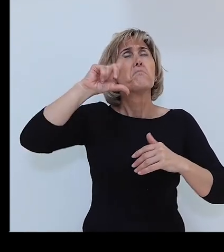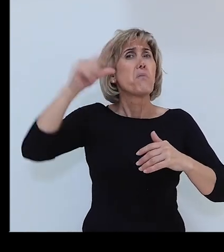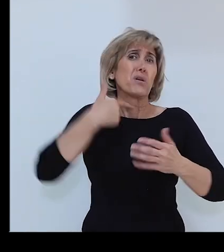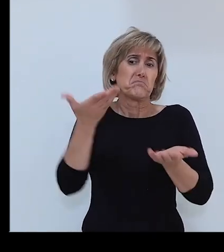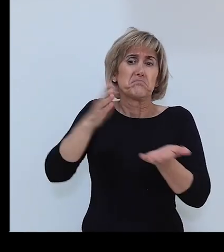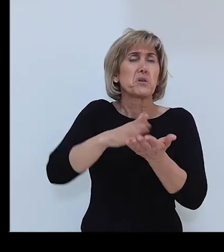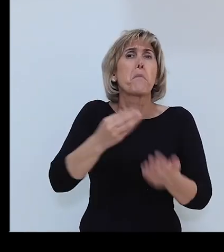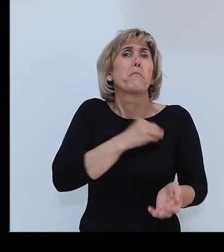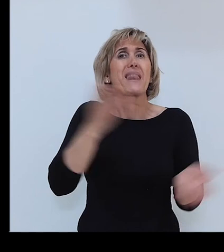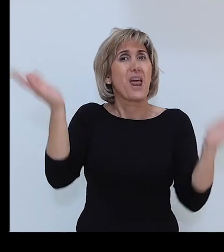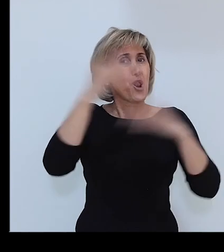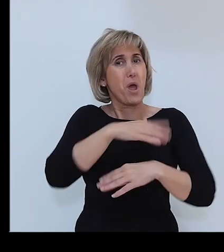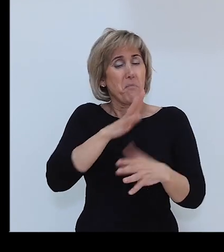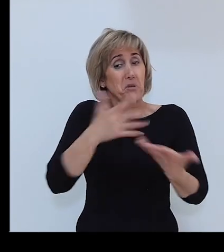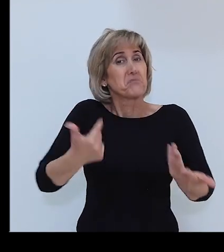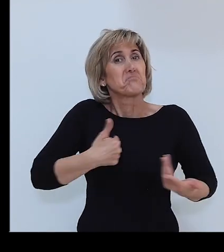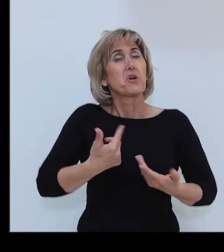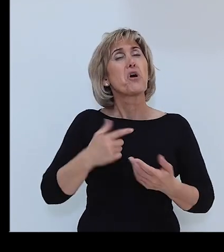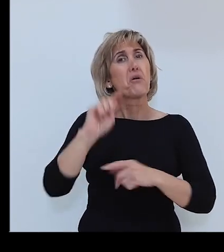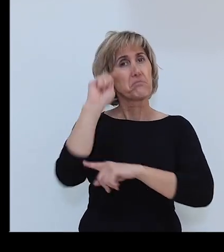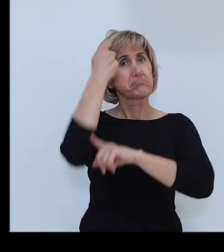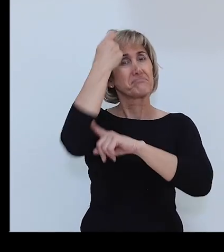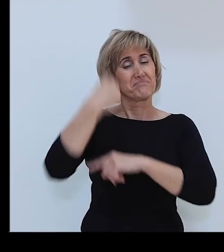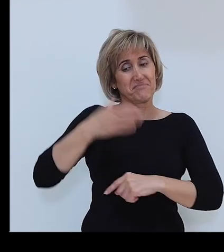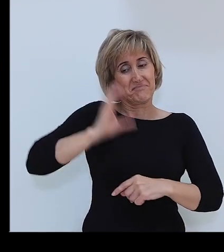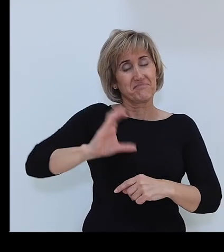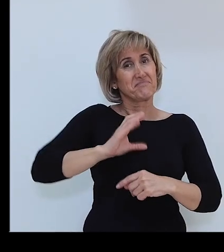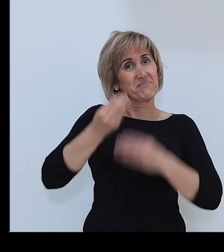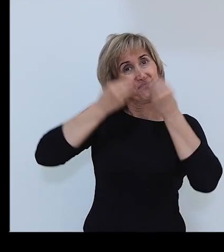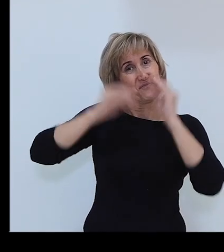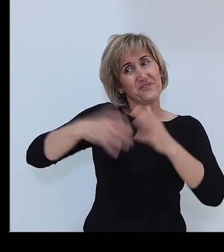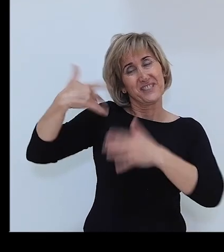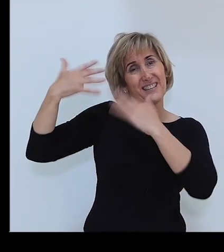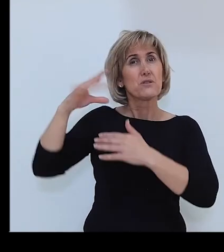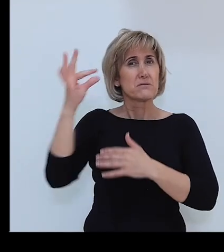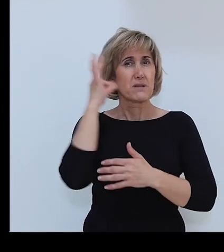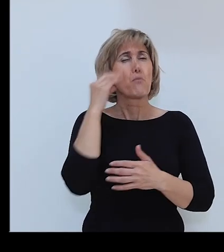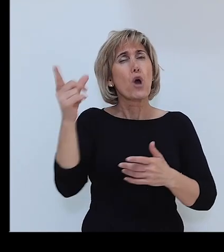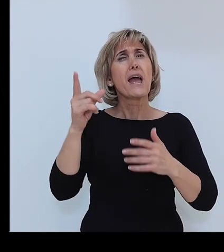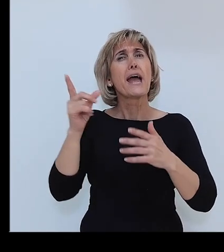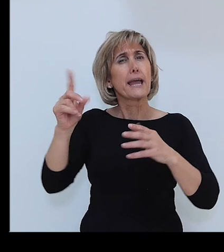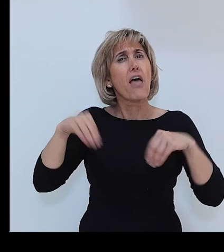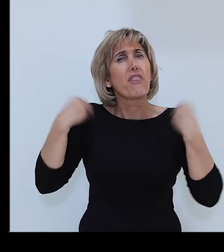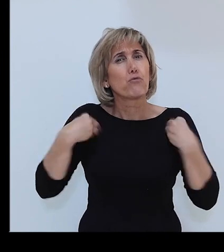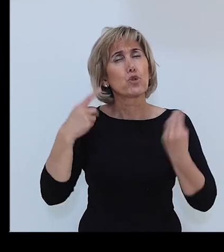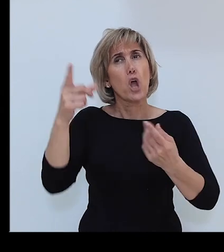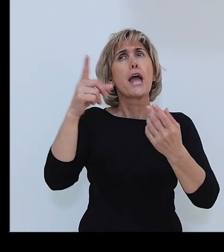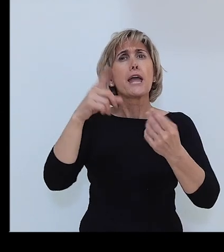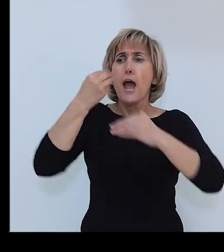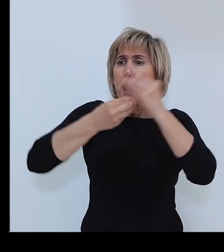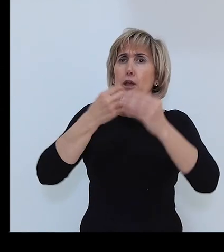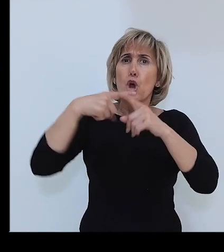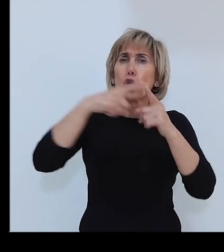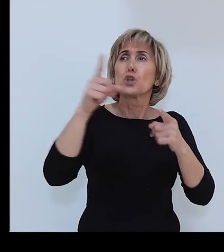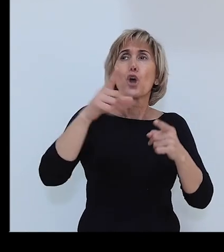epitafio, que dice, pues yo disfruté el tiempo que estuve aquí y me voy sin ninguna pena y sin ninguna lamentación, ¿no? O sea,